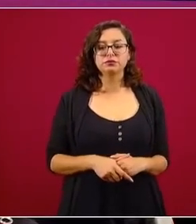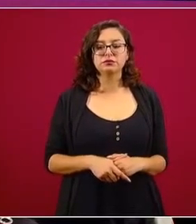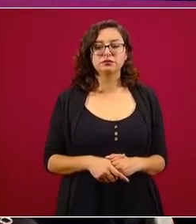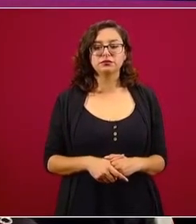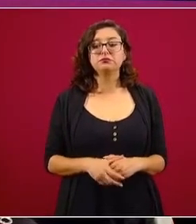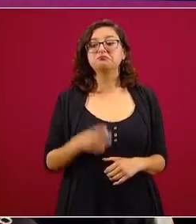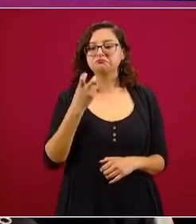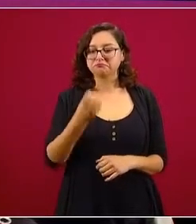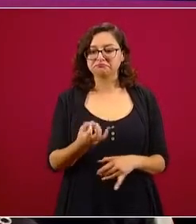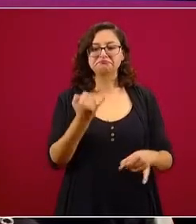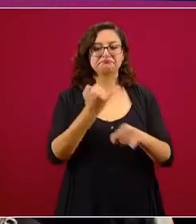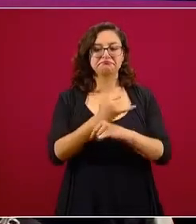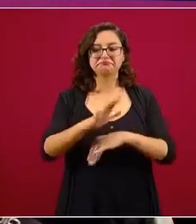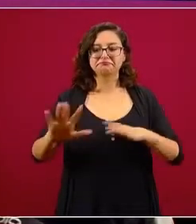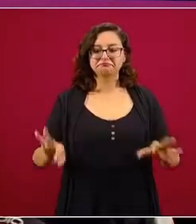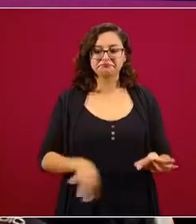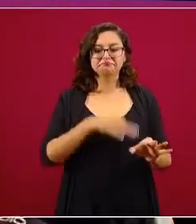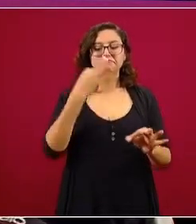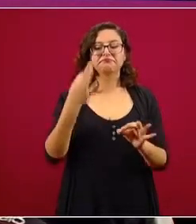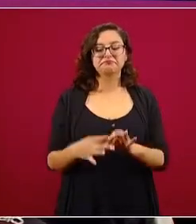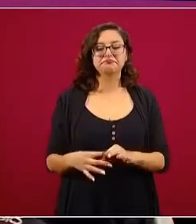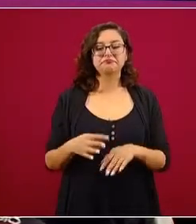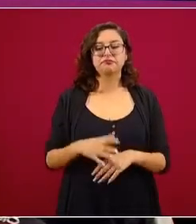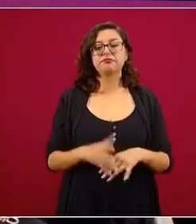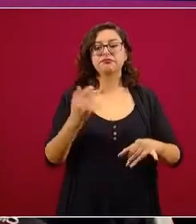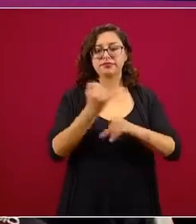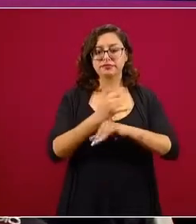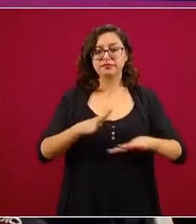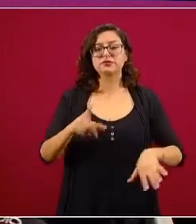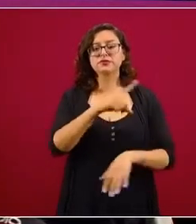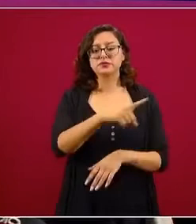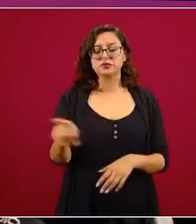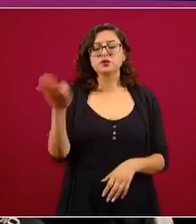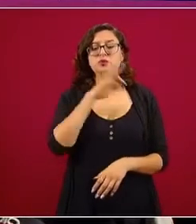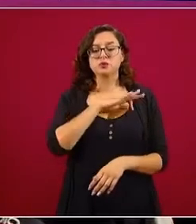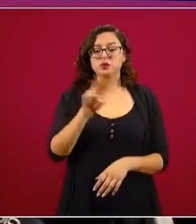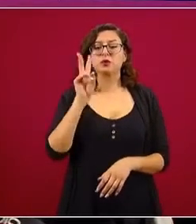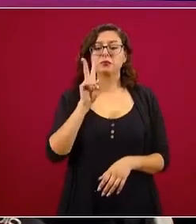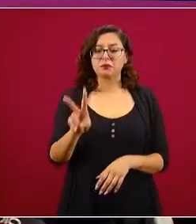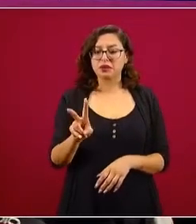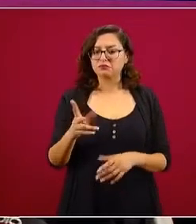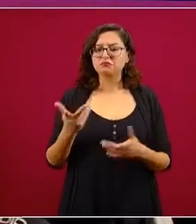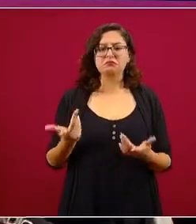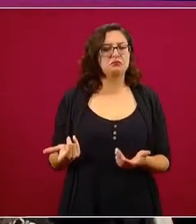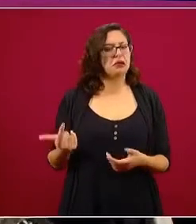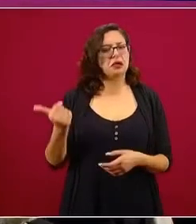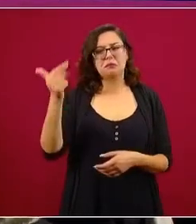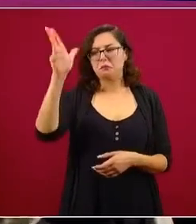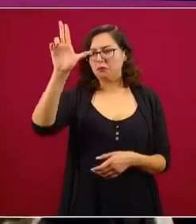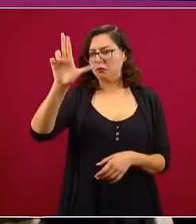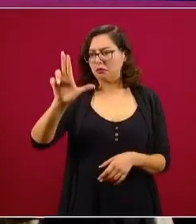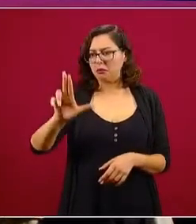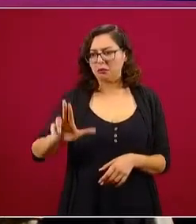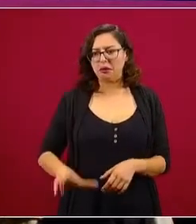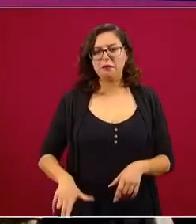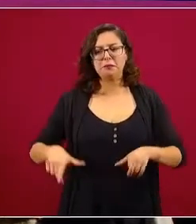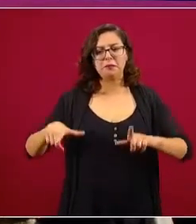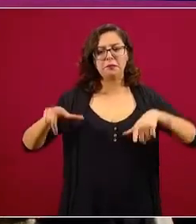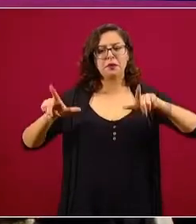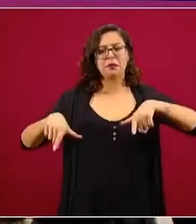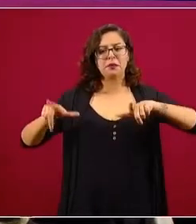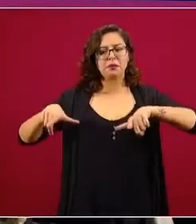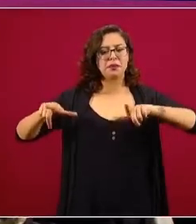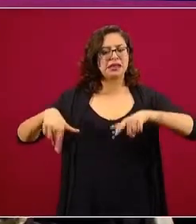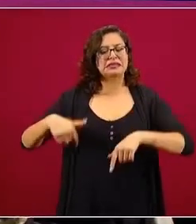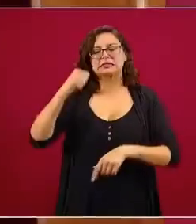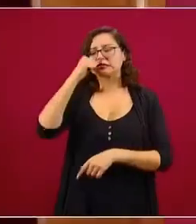Precisamente hasta ahí el informe. Reitero, este informe lo pueden encontrar actualizado todos los martes a la misma hora en que se